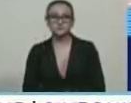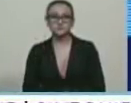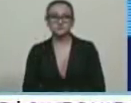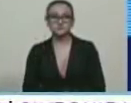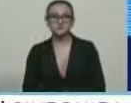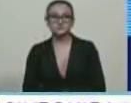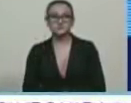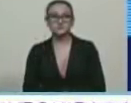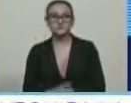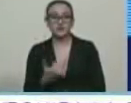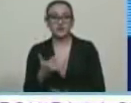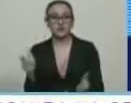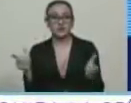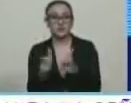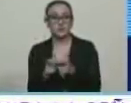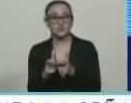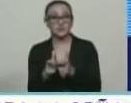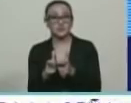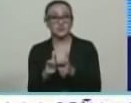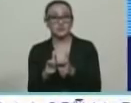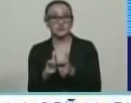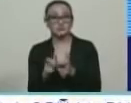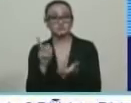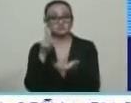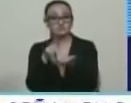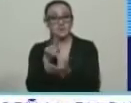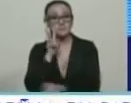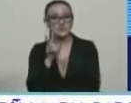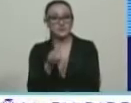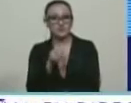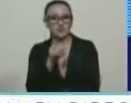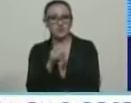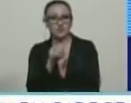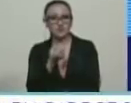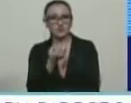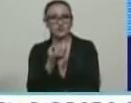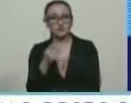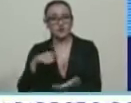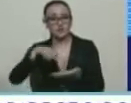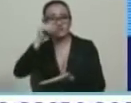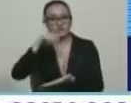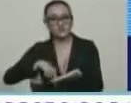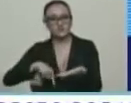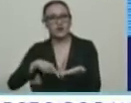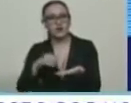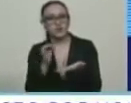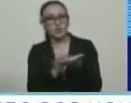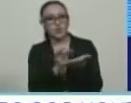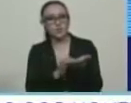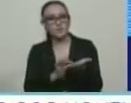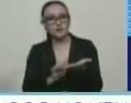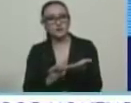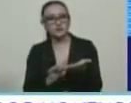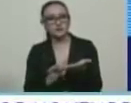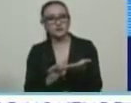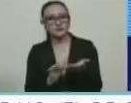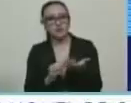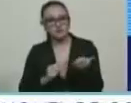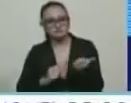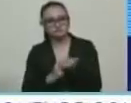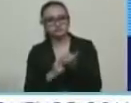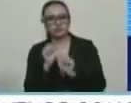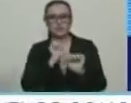la reunión que vamos a desarrollar en el Palacio Presidencial, vamos a firmar un conjunto de documentos para